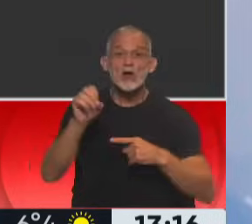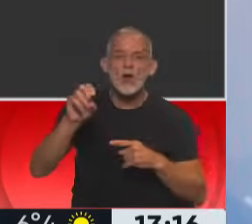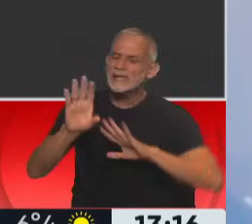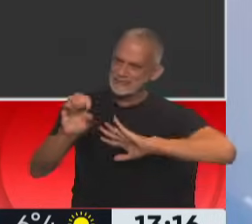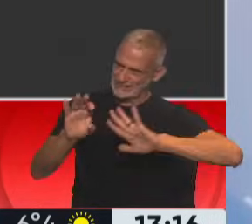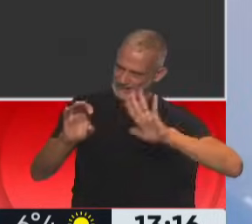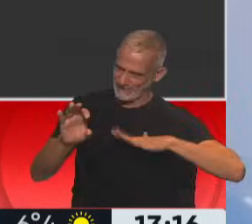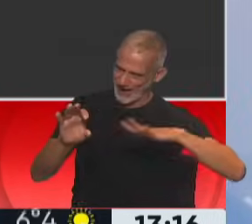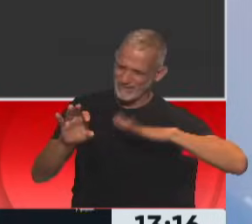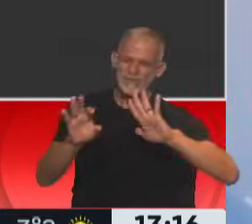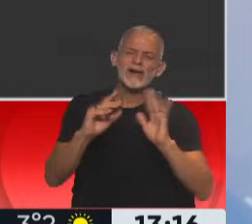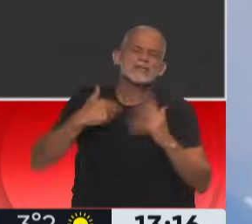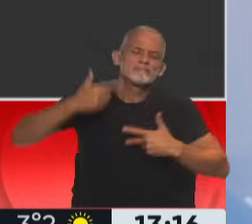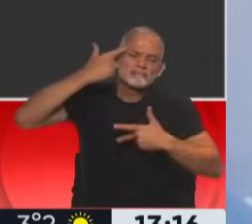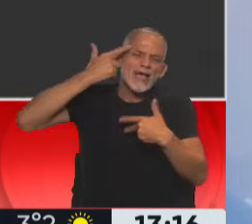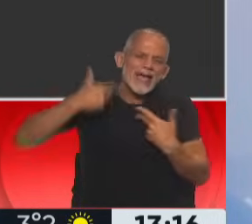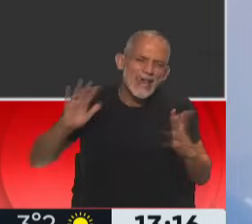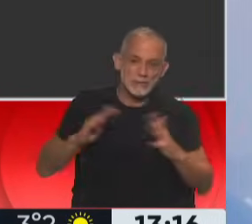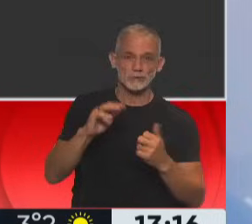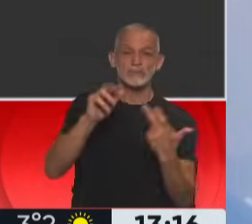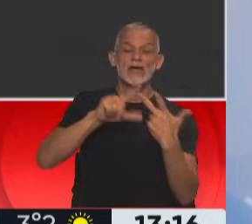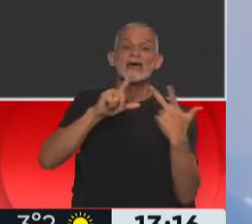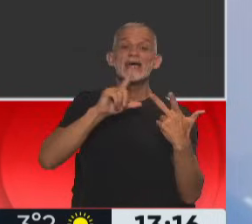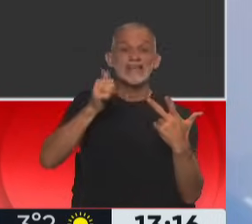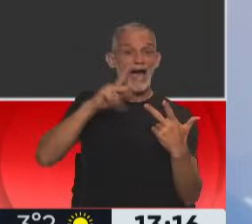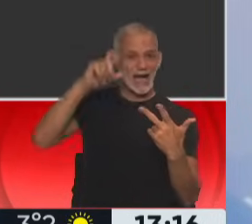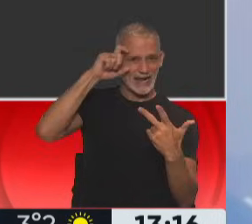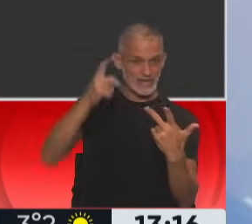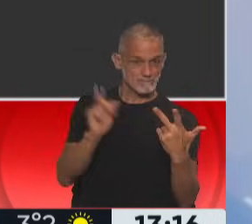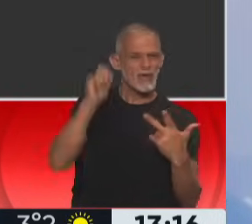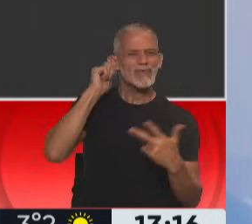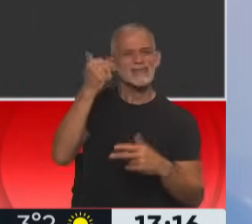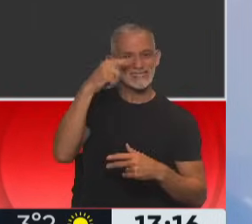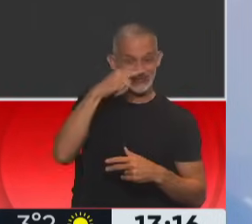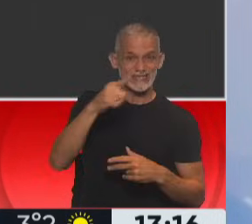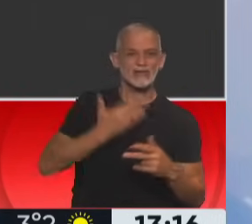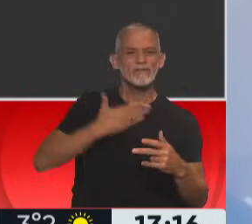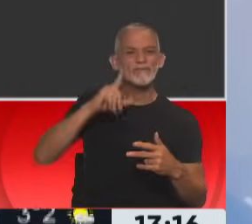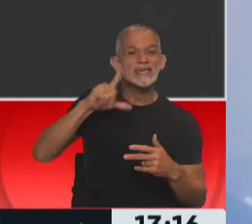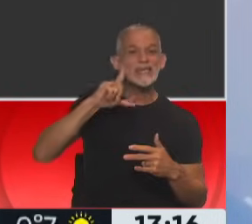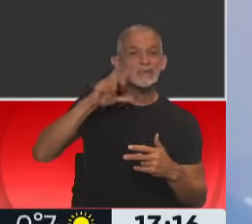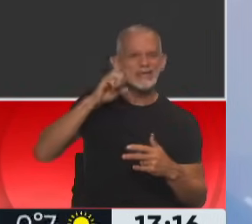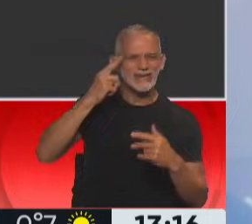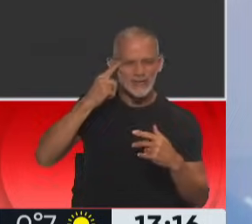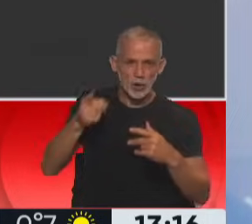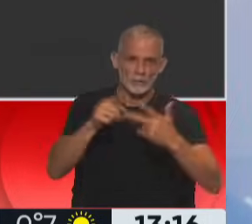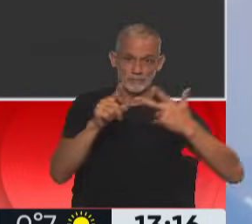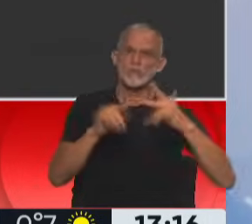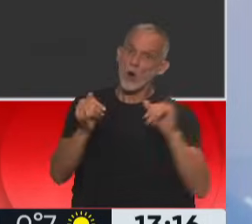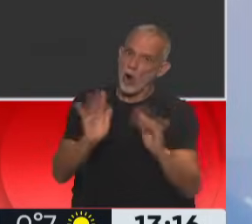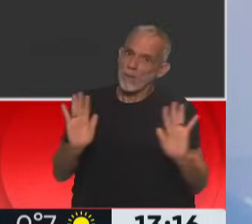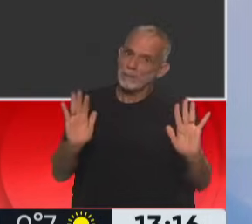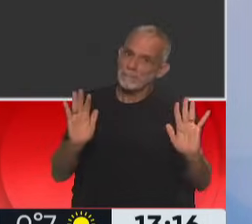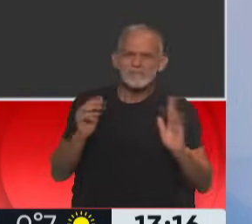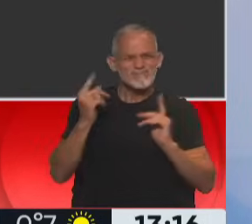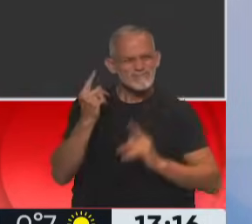está. Seguimos hablando. Dale. A ver, Luis Antonio Tagle. 6-7. Filipino. 6-7, raro, Joven.